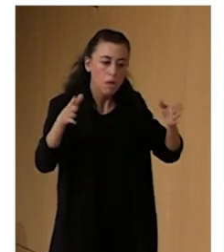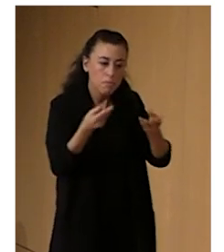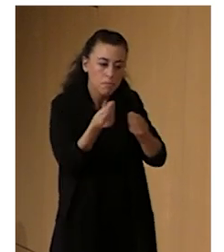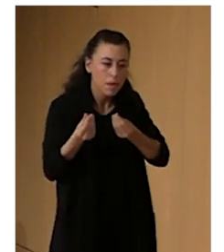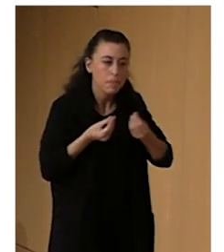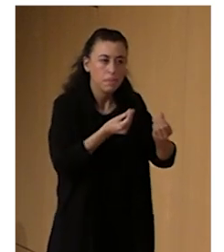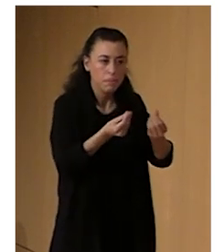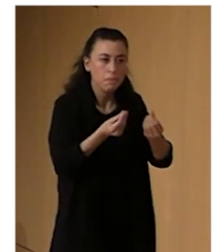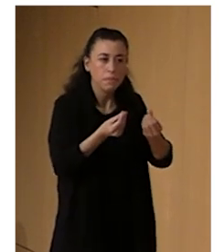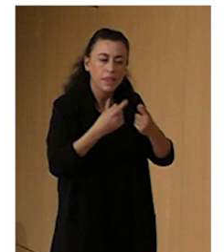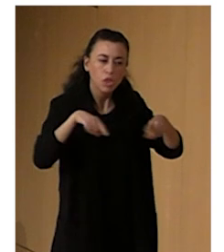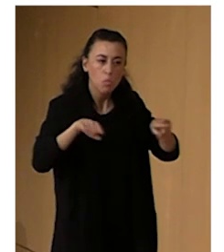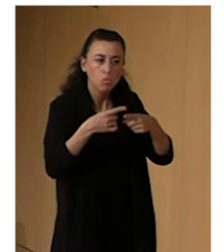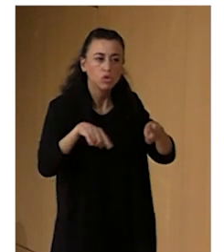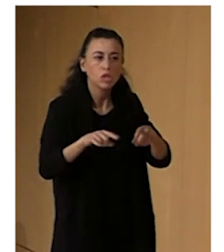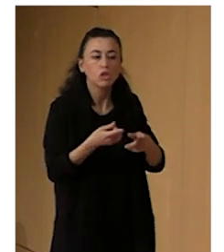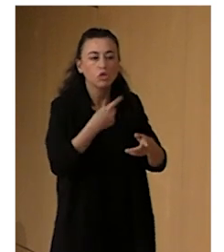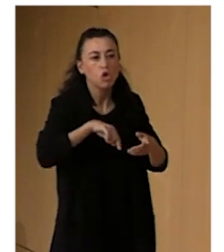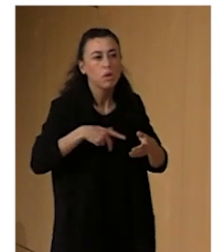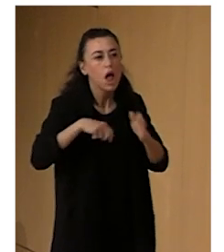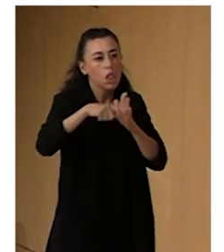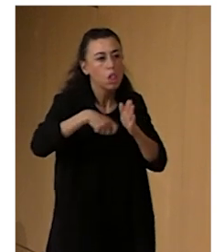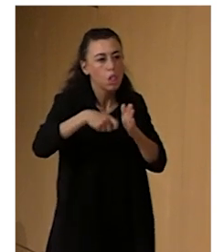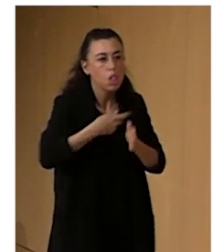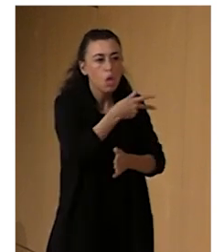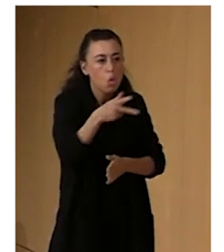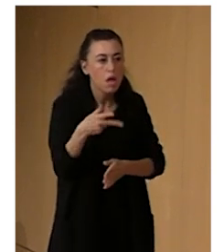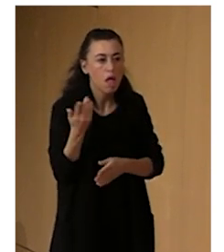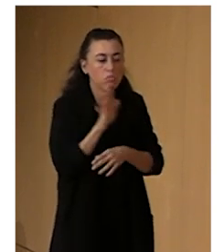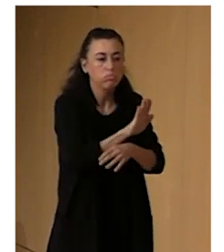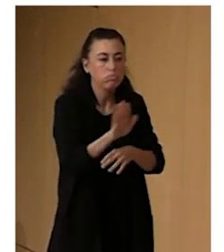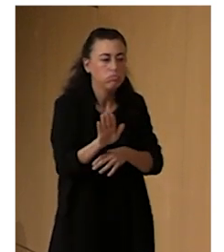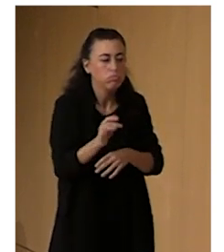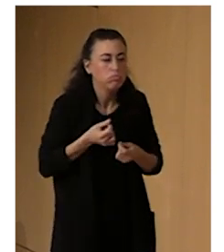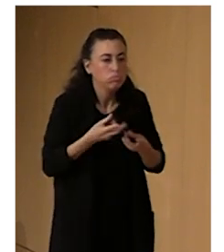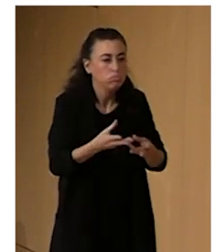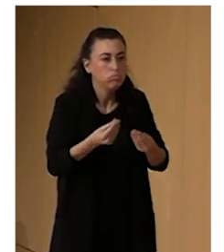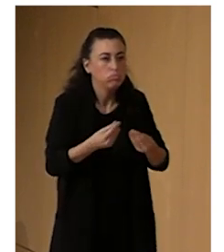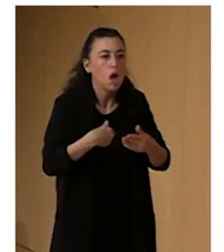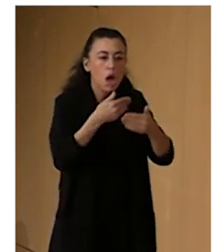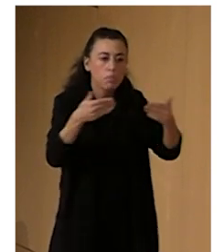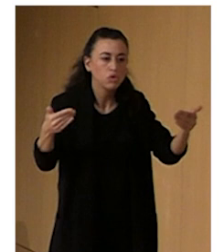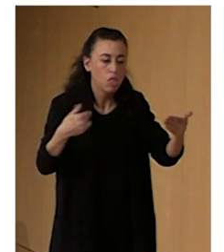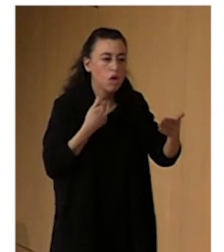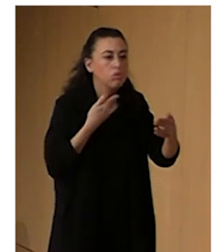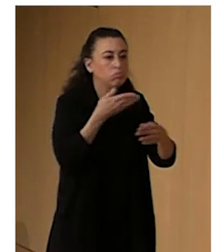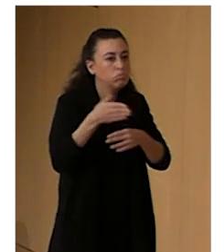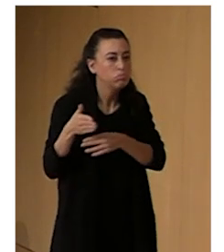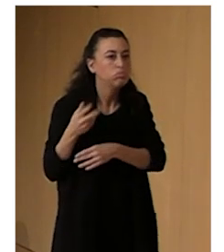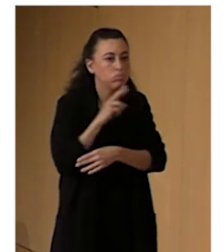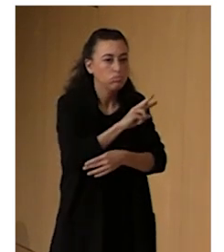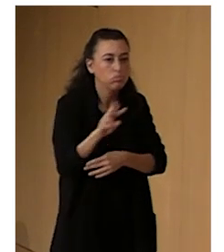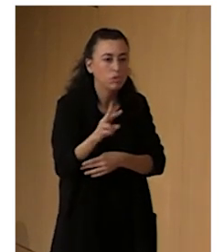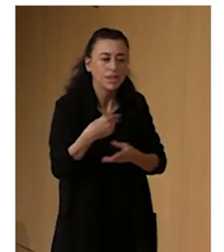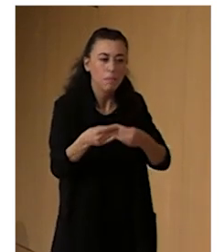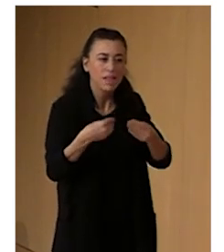enseñamos un montón de documentales eh vamos a visitar exposiciones les damos mucho material creativo para que de